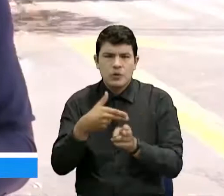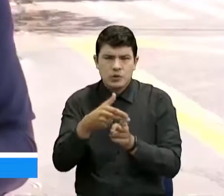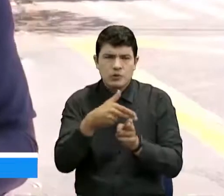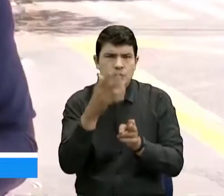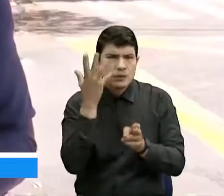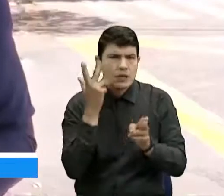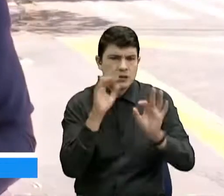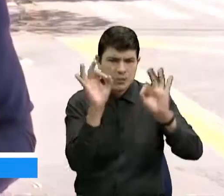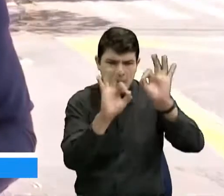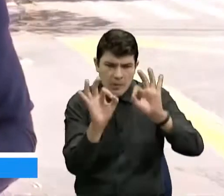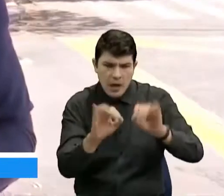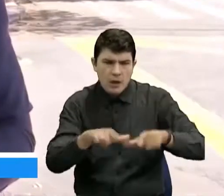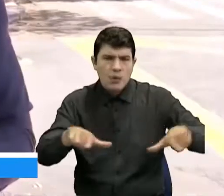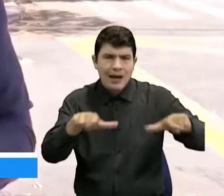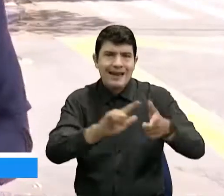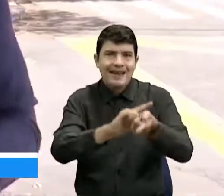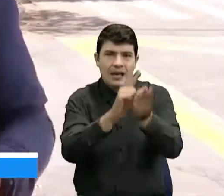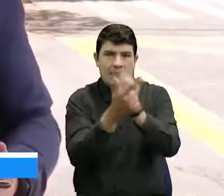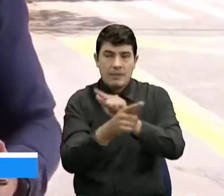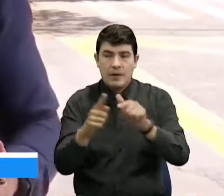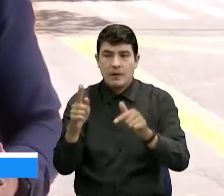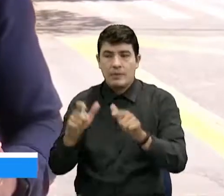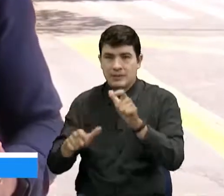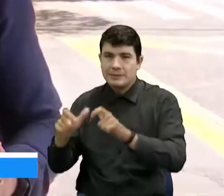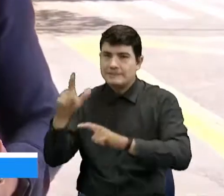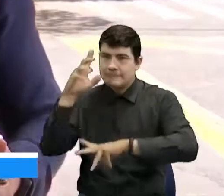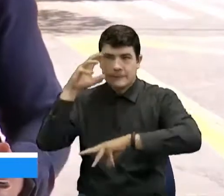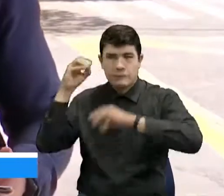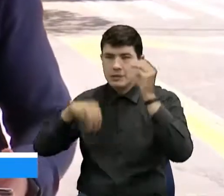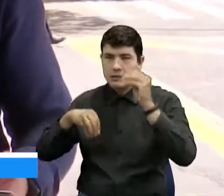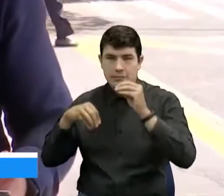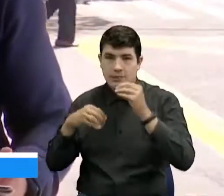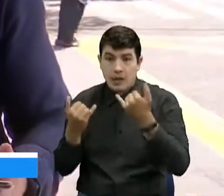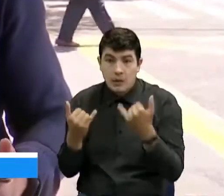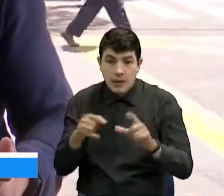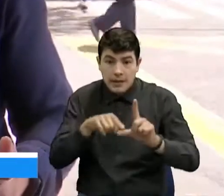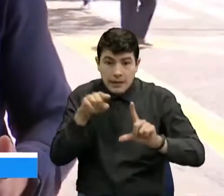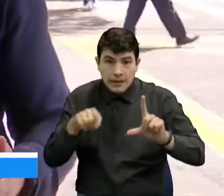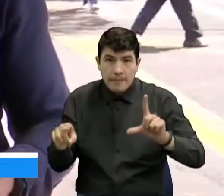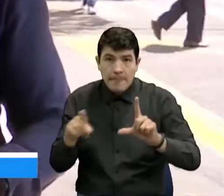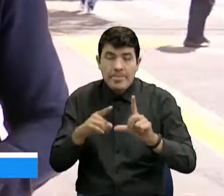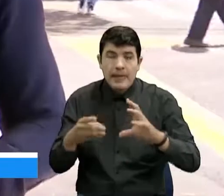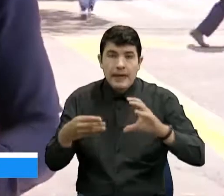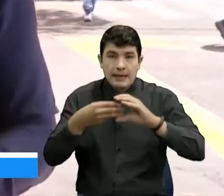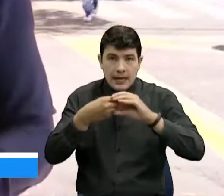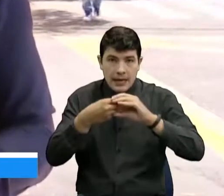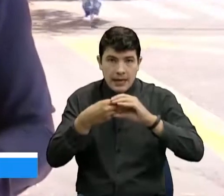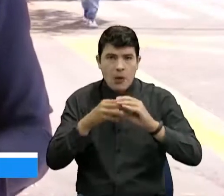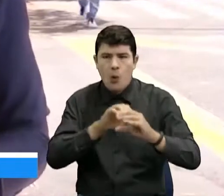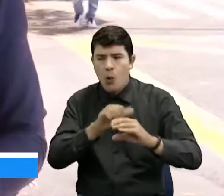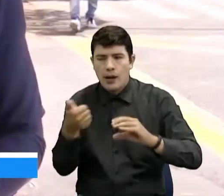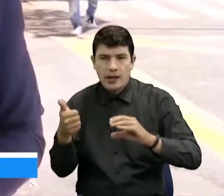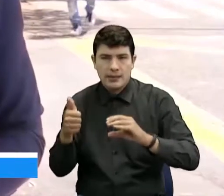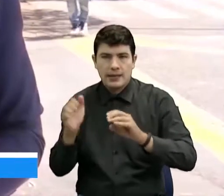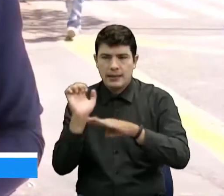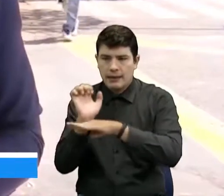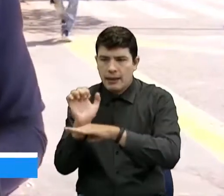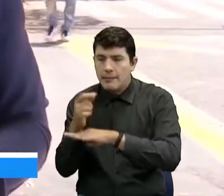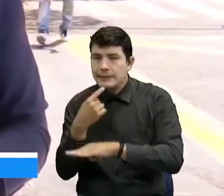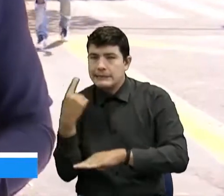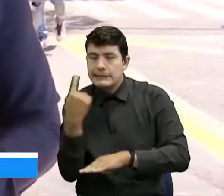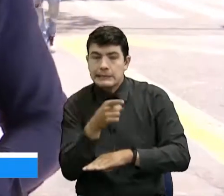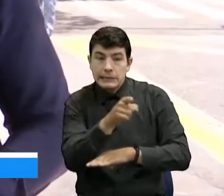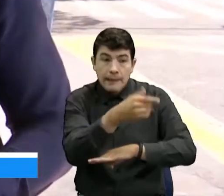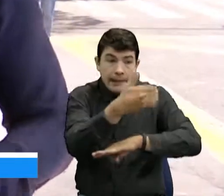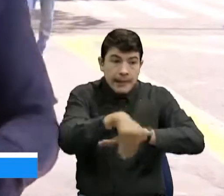reubicados, sin embargo se oponen a esta situación, pese a las cifras que están entregando el DANE y otras autoridades que establecen que la informalidad